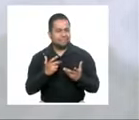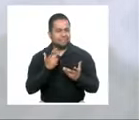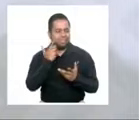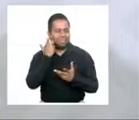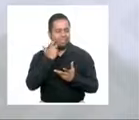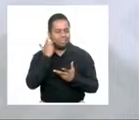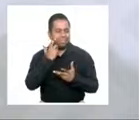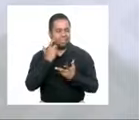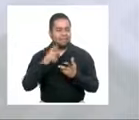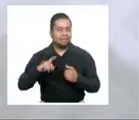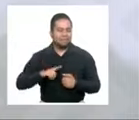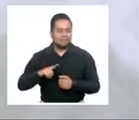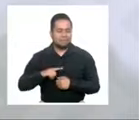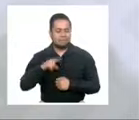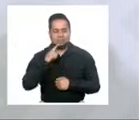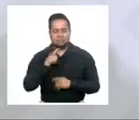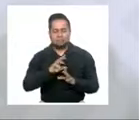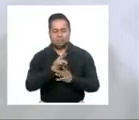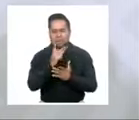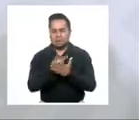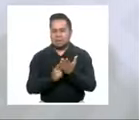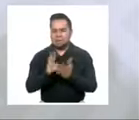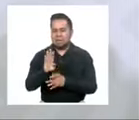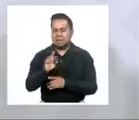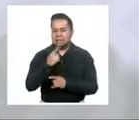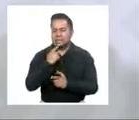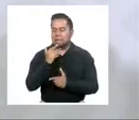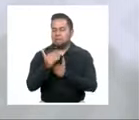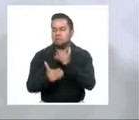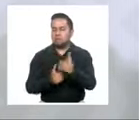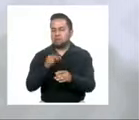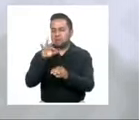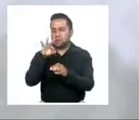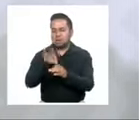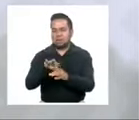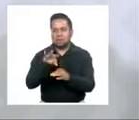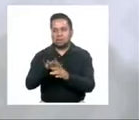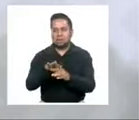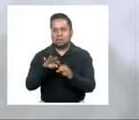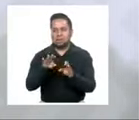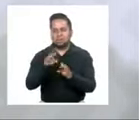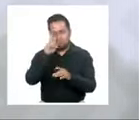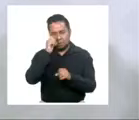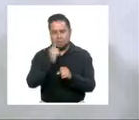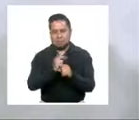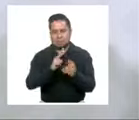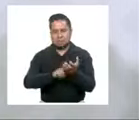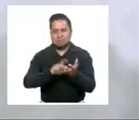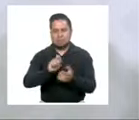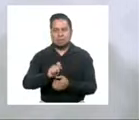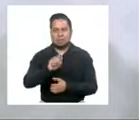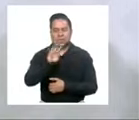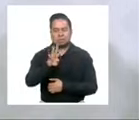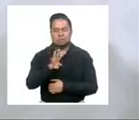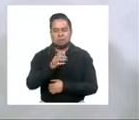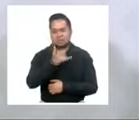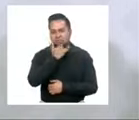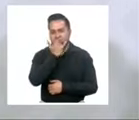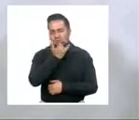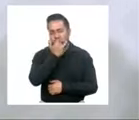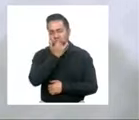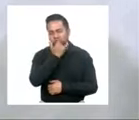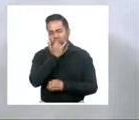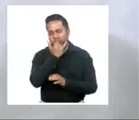el plan B no garantizaba un proceso electoral para el 2024.